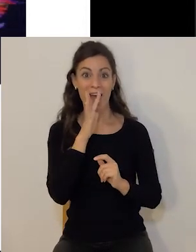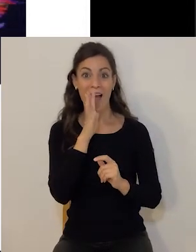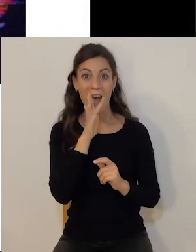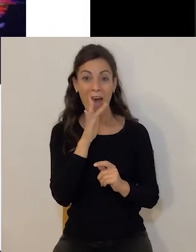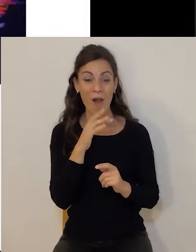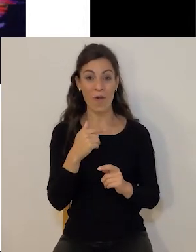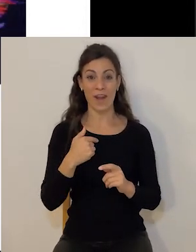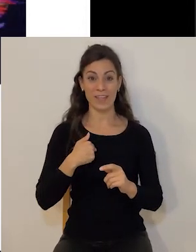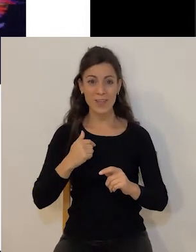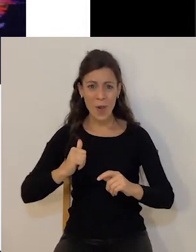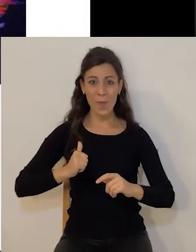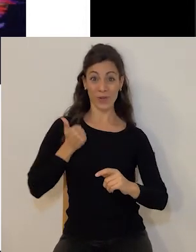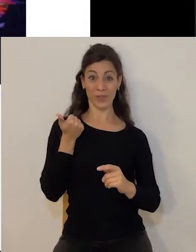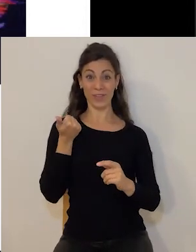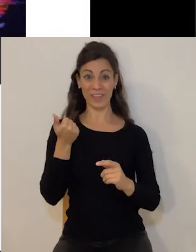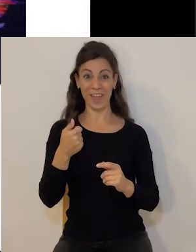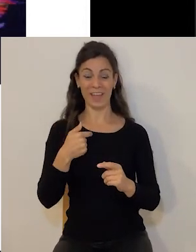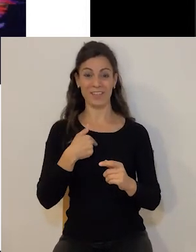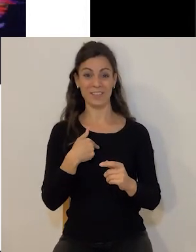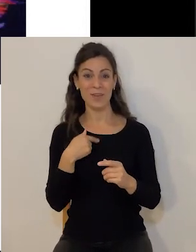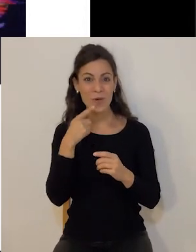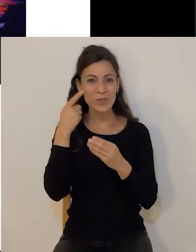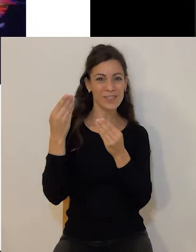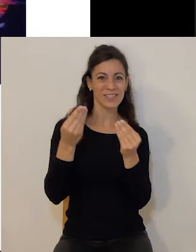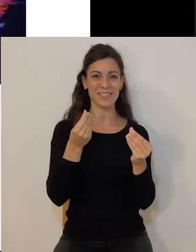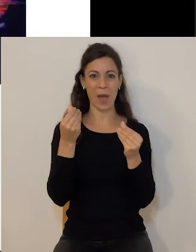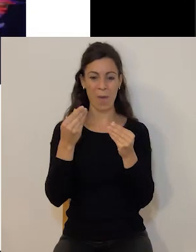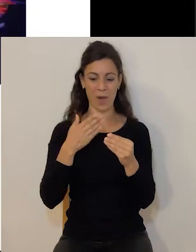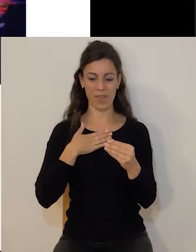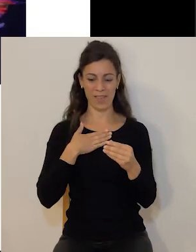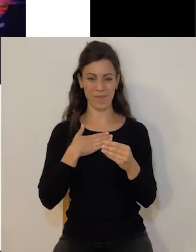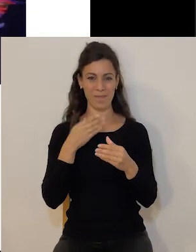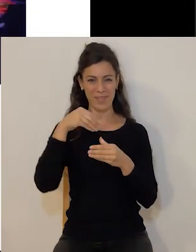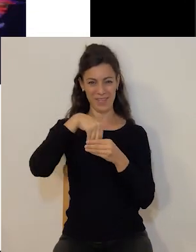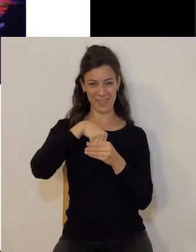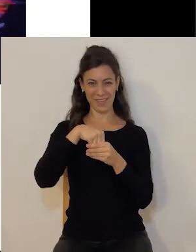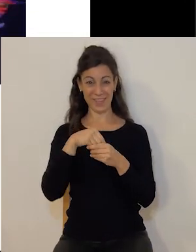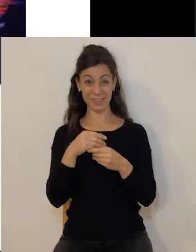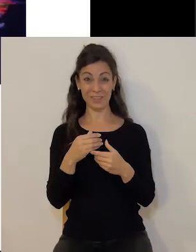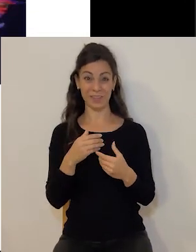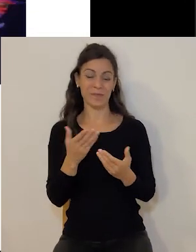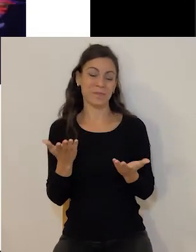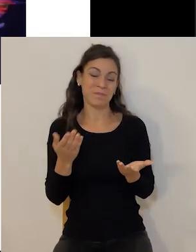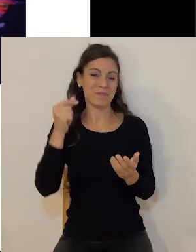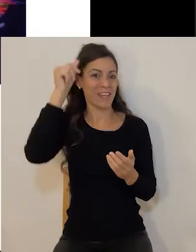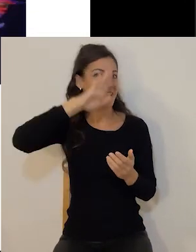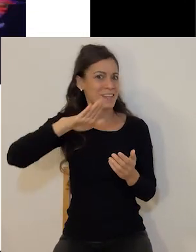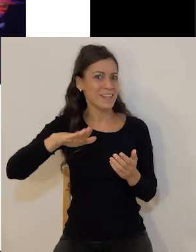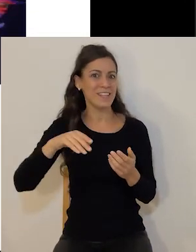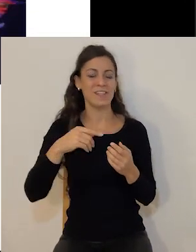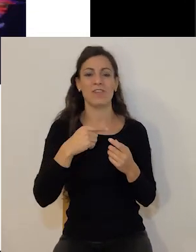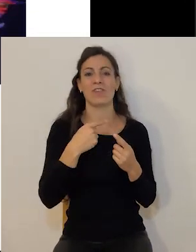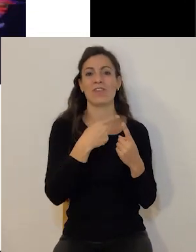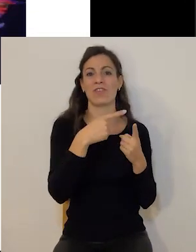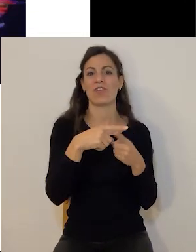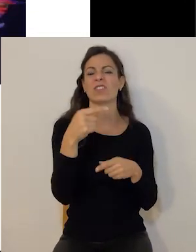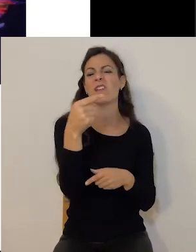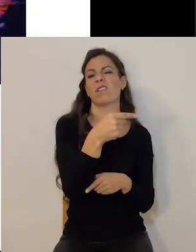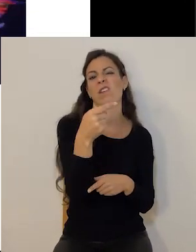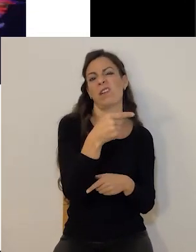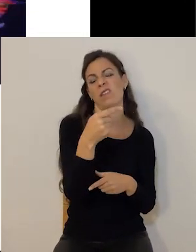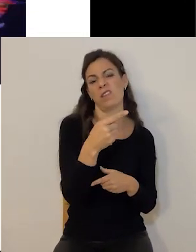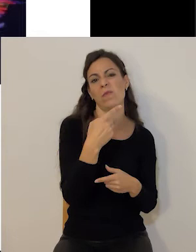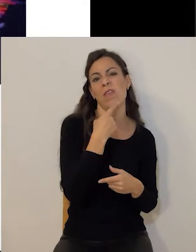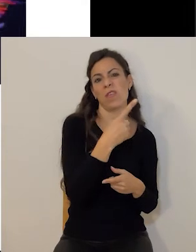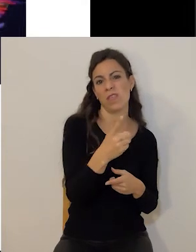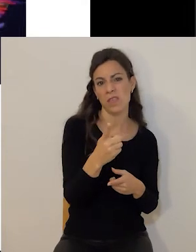mi oportunidad de que prueben el sabor de mi yema. O sea, el niño puede decir cosas negativas, que lo hacen los